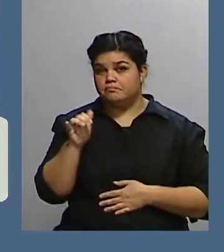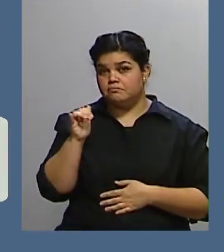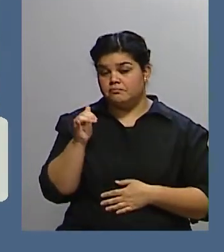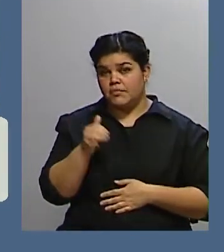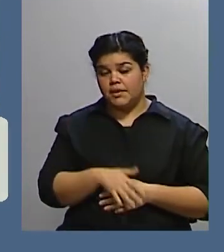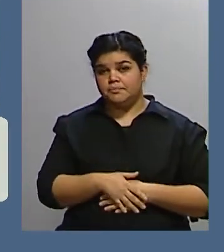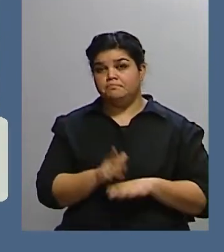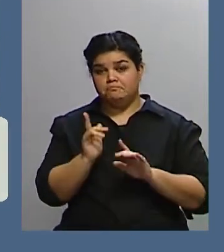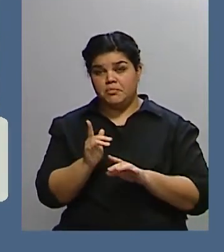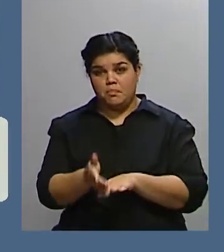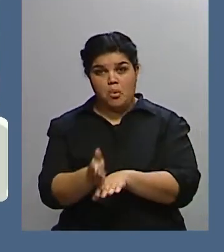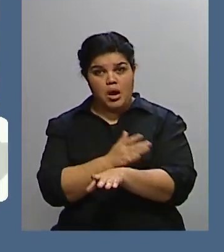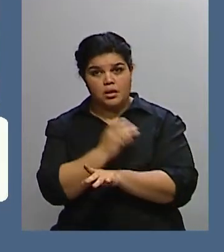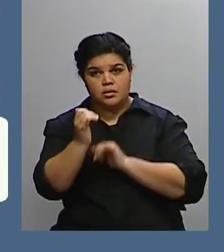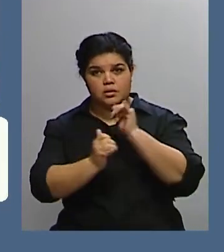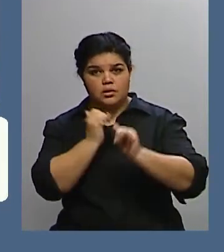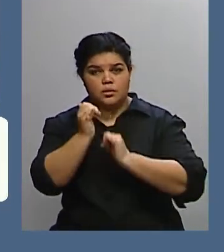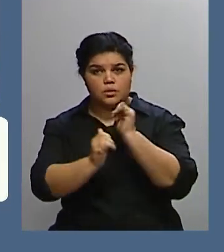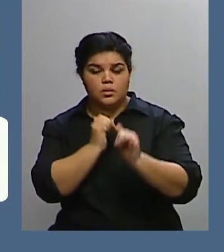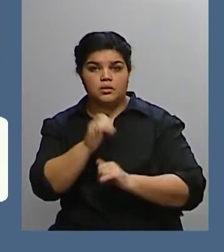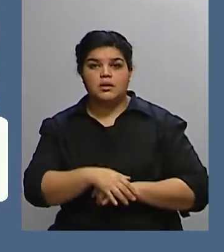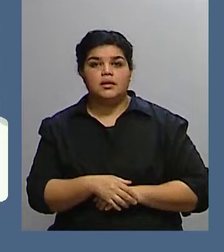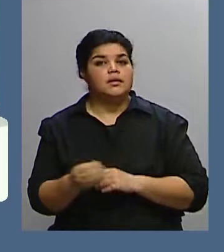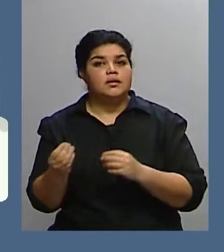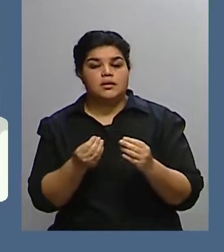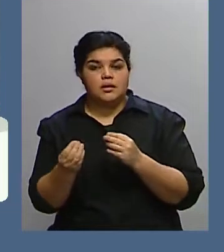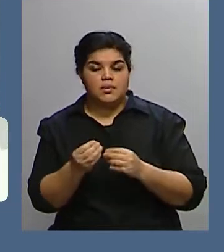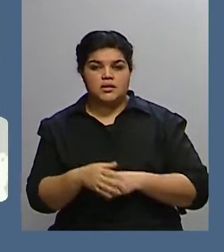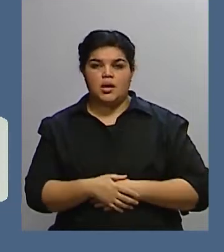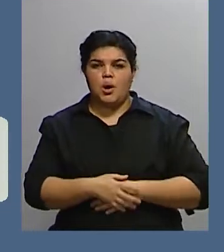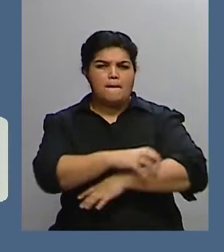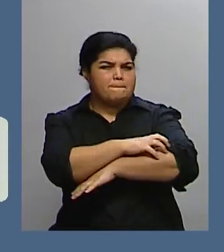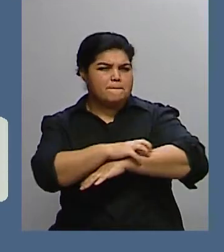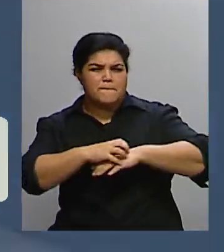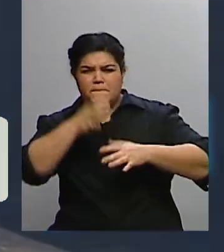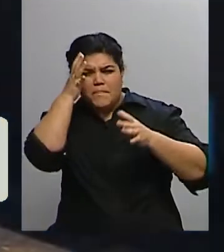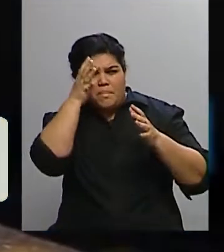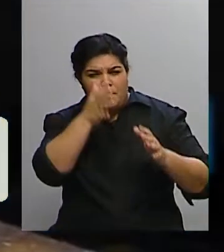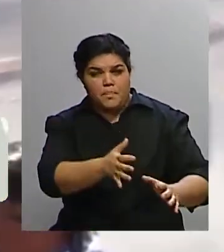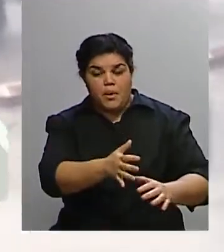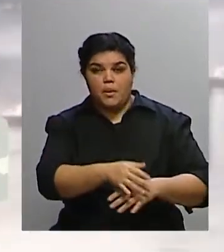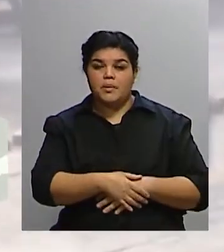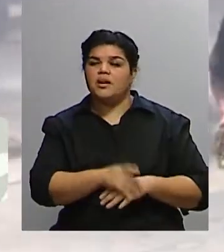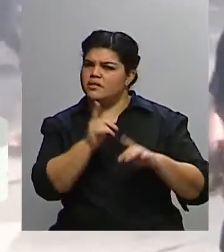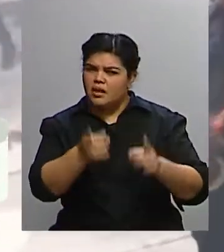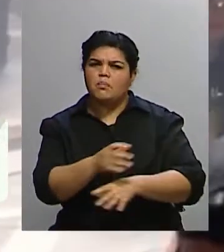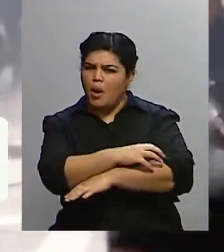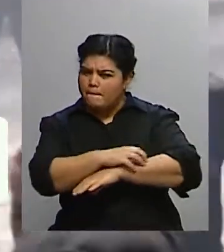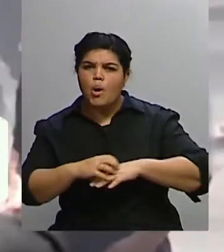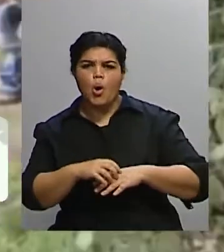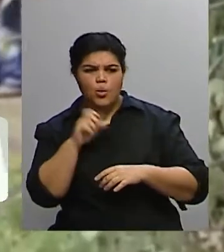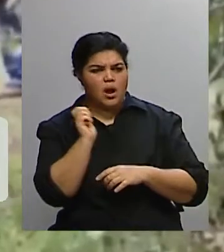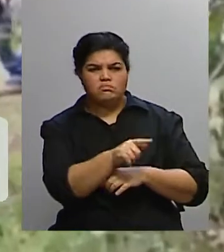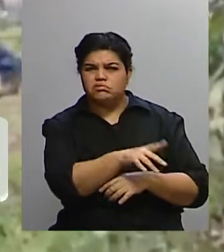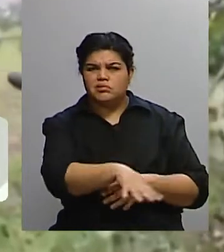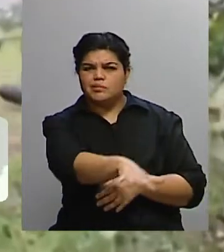los indicadores te dicen que el nivel de extrema pobreza o de pobreza simple de los mapuches es